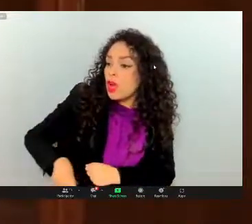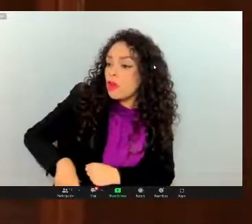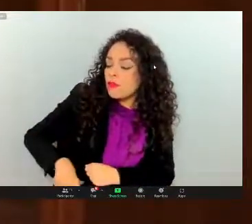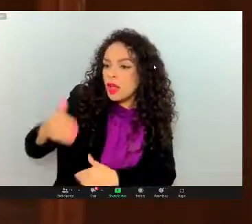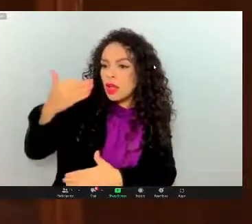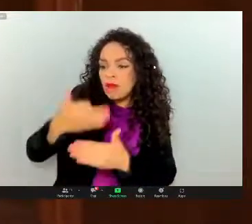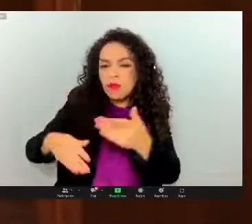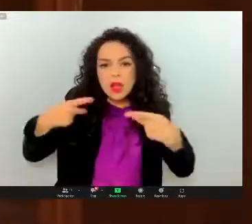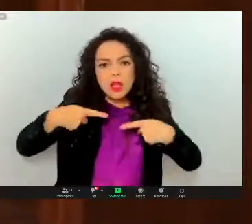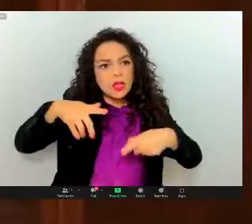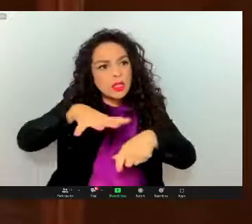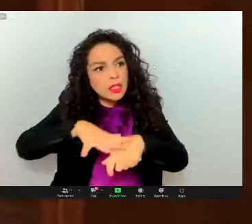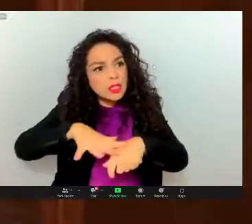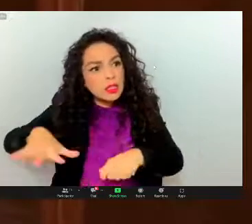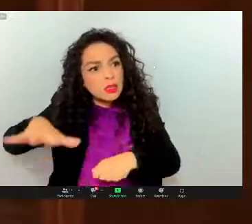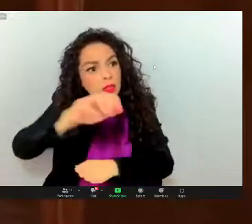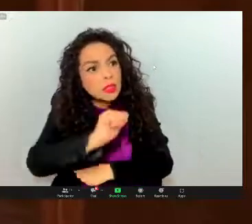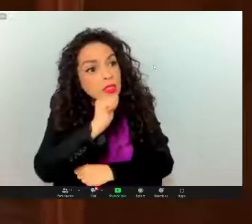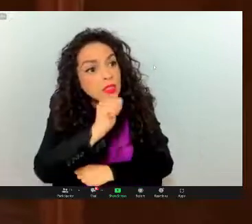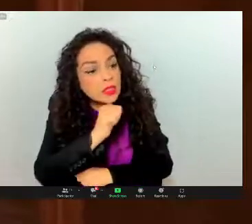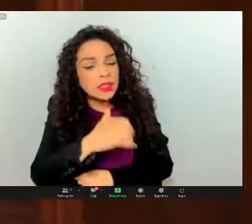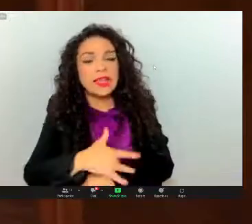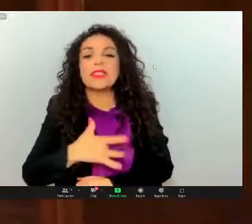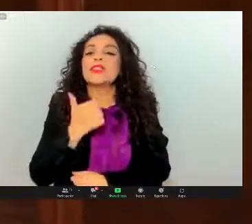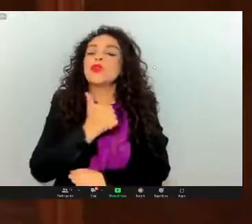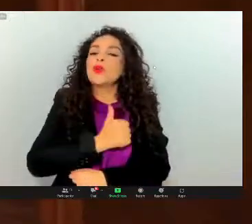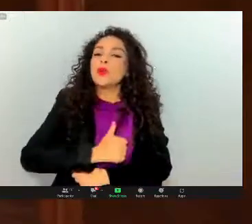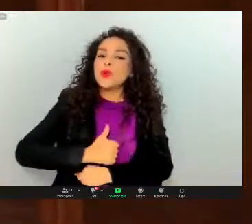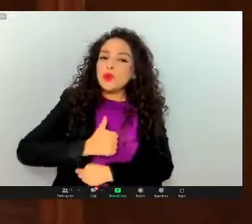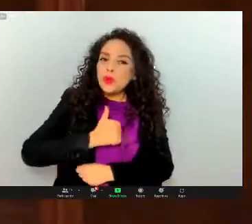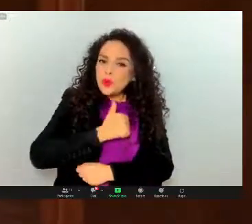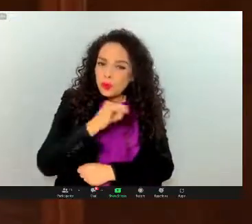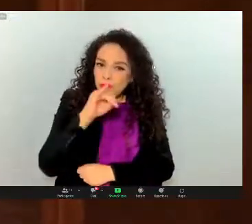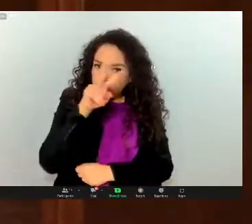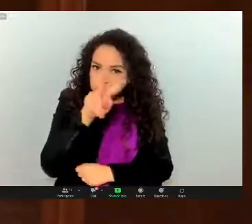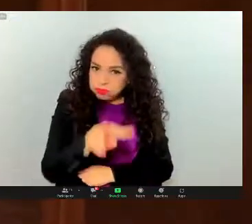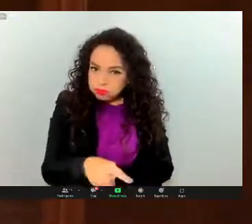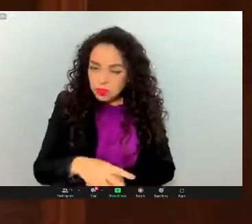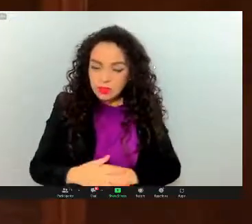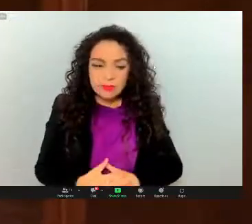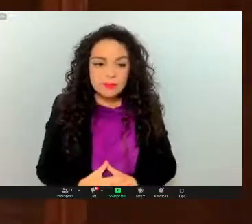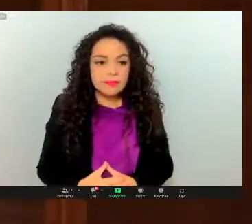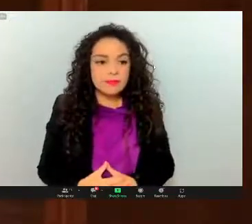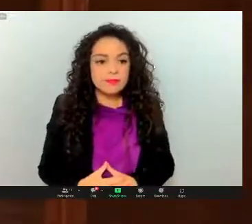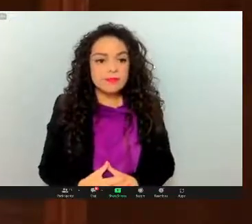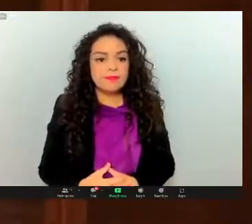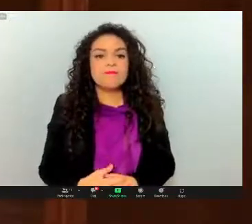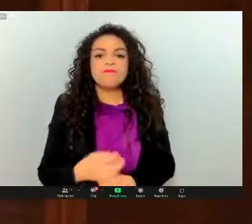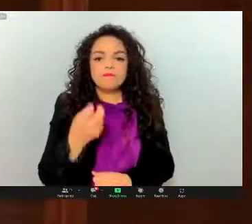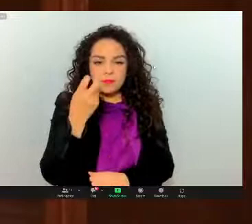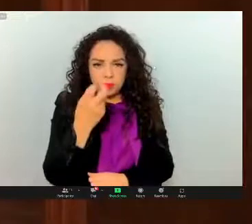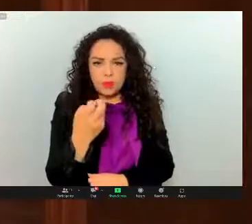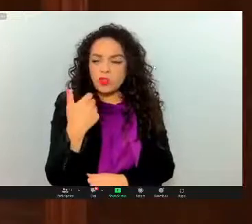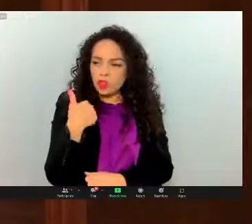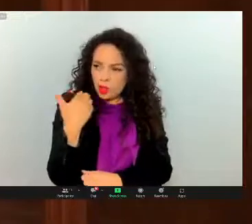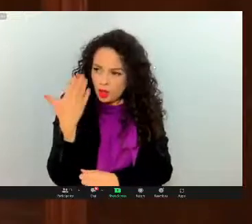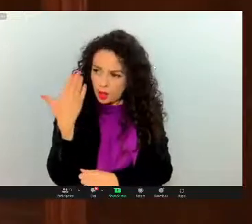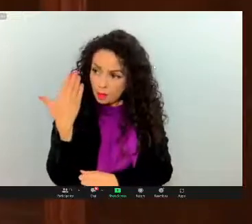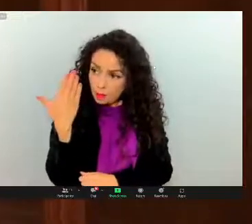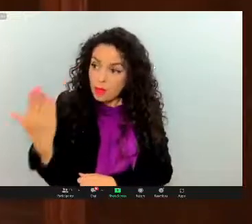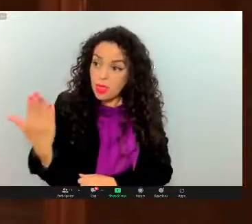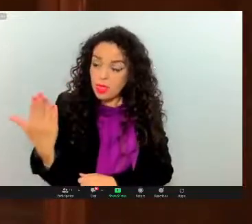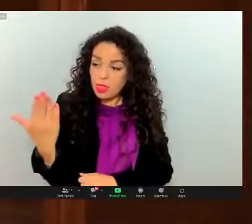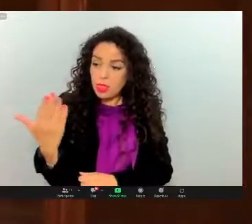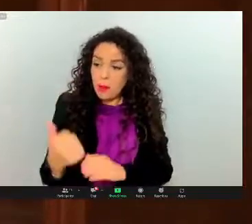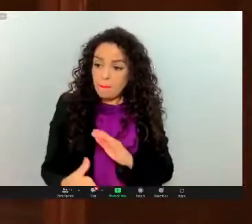general, sería la reflexión en base a este planteamiento. Solicitaría a la mesa registre